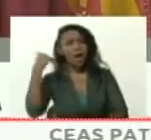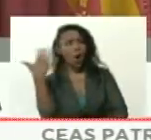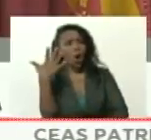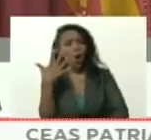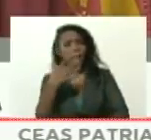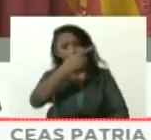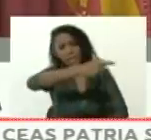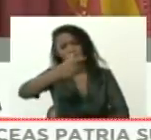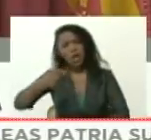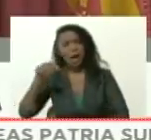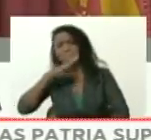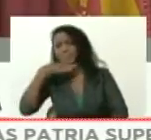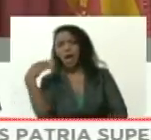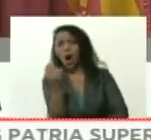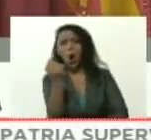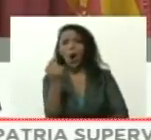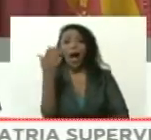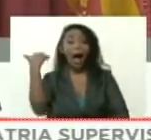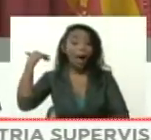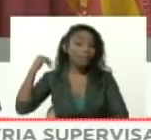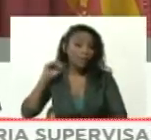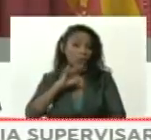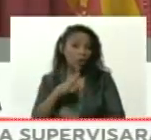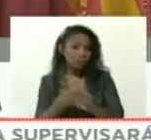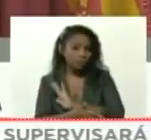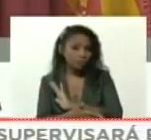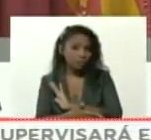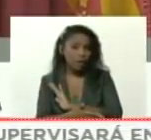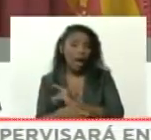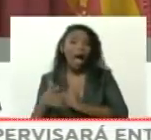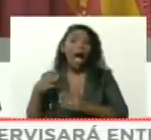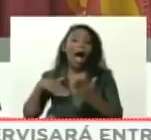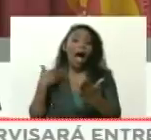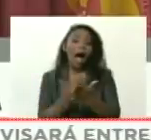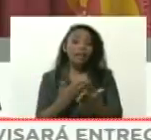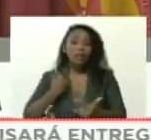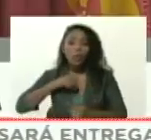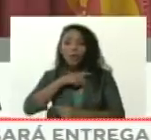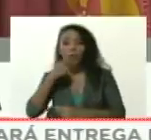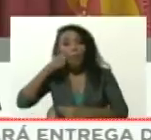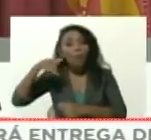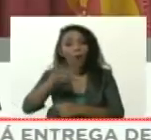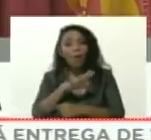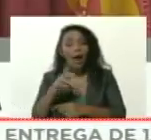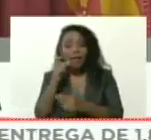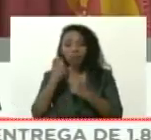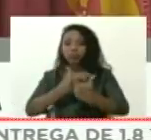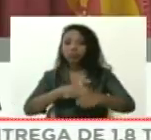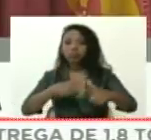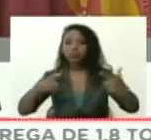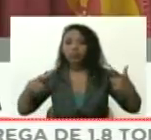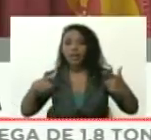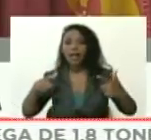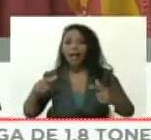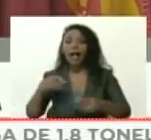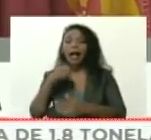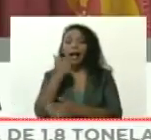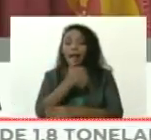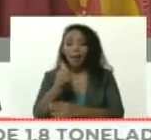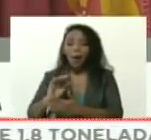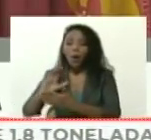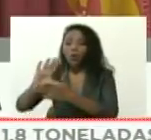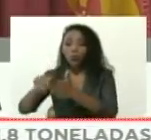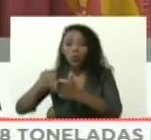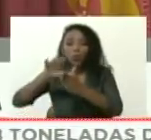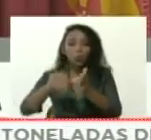demasiado débiles para mantenerlos sujetos hasta que nuestra población haya crecido lo suficiente como para írselos arrebatando pedazo a